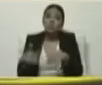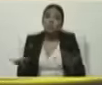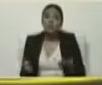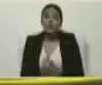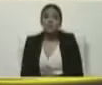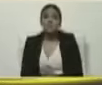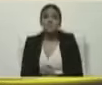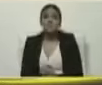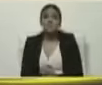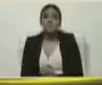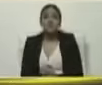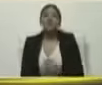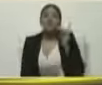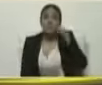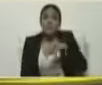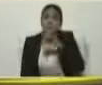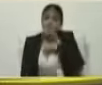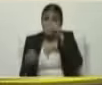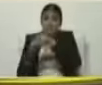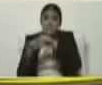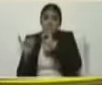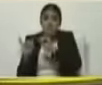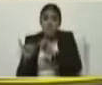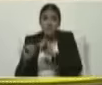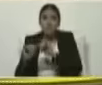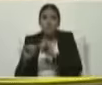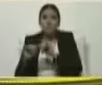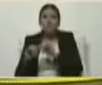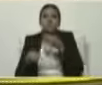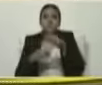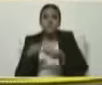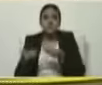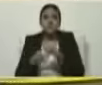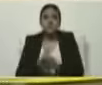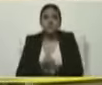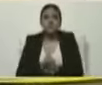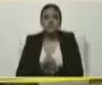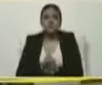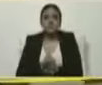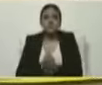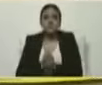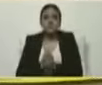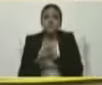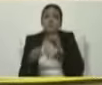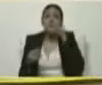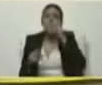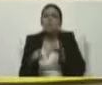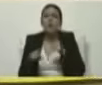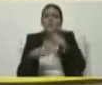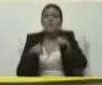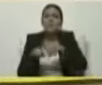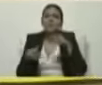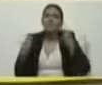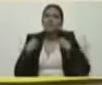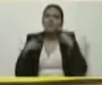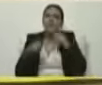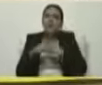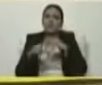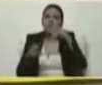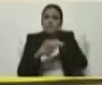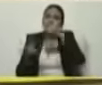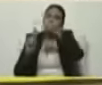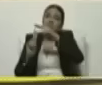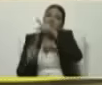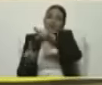Y de San Antonio, en Ureña, José María Acevedo Maldonado, primo hermano de Samuel Darío Maldonado, mi bisabuelo. Así que